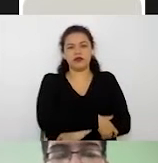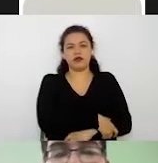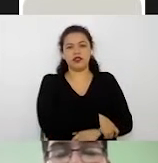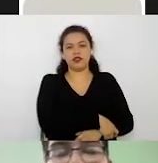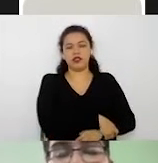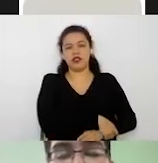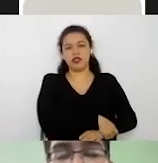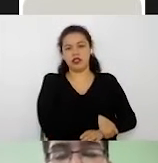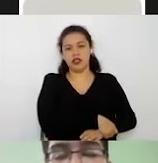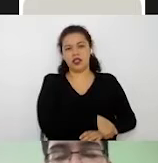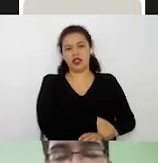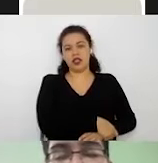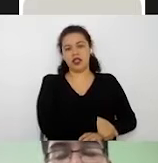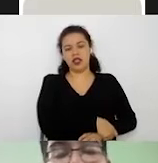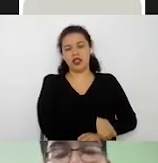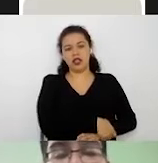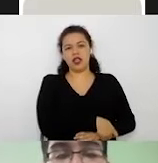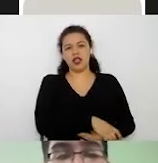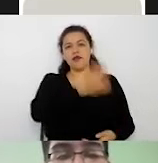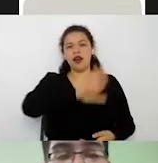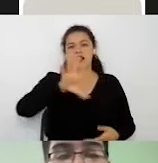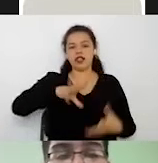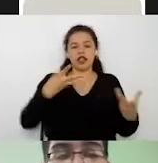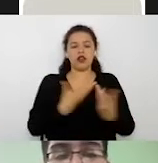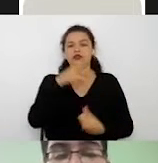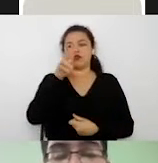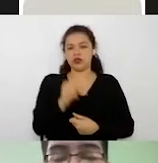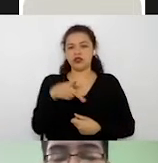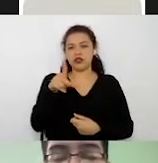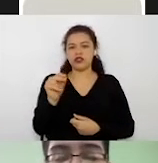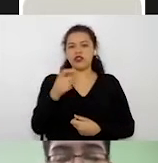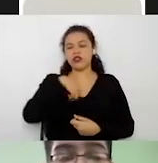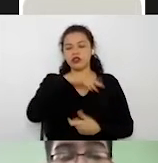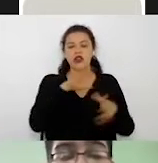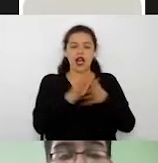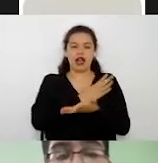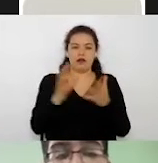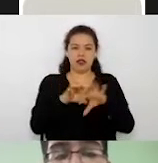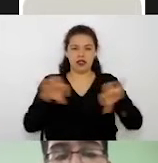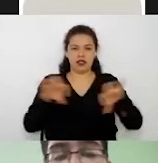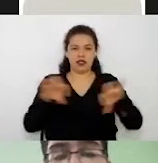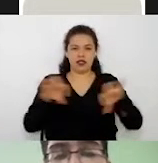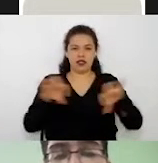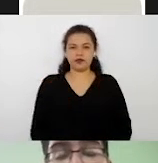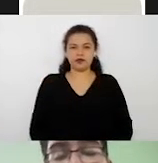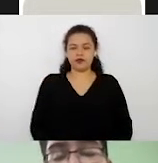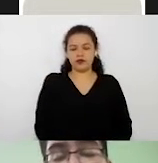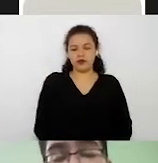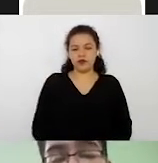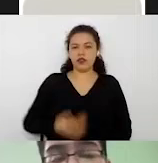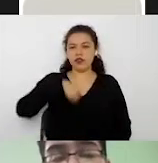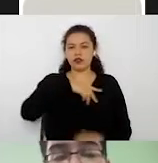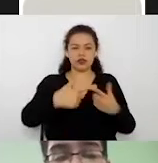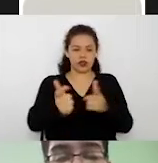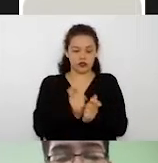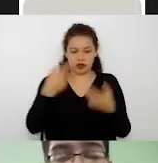que no pareciera que no estamos en conjunto, sino que somos separados. No, que somos un grupo de